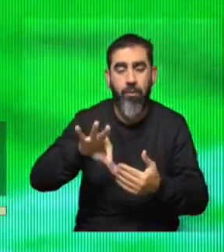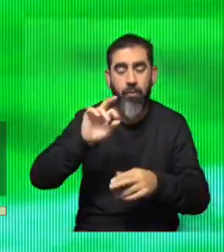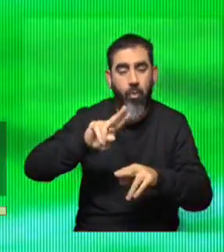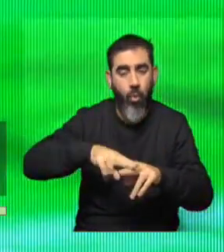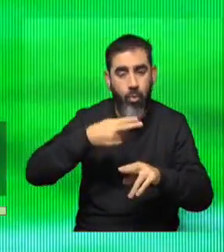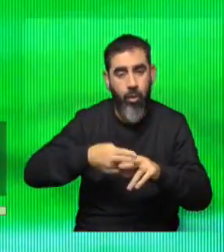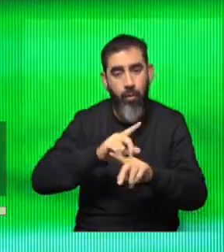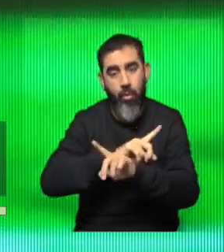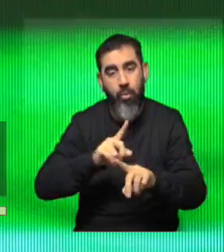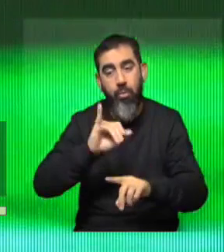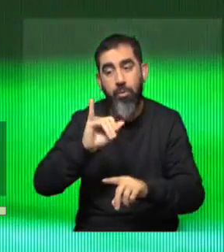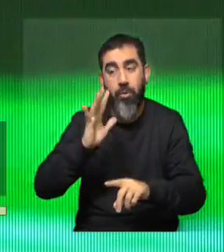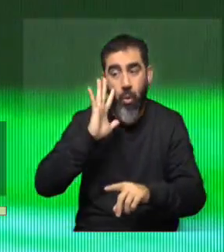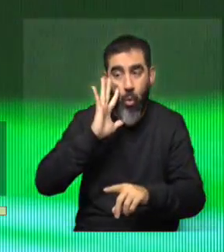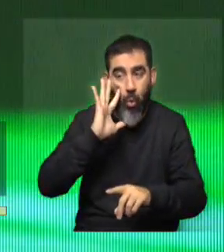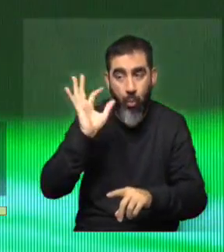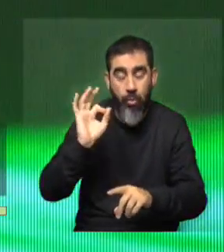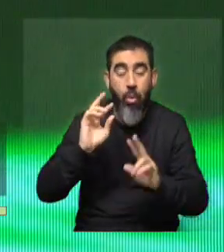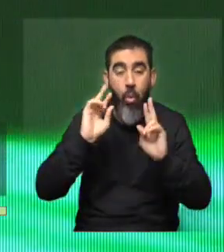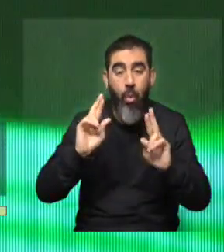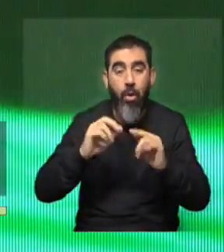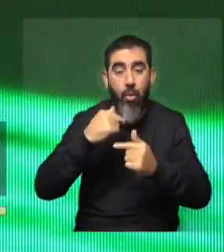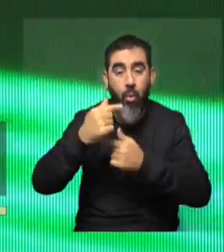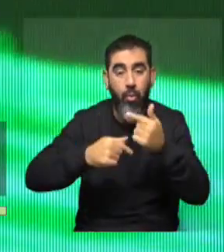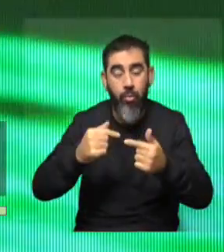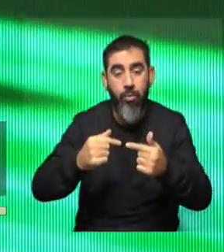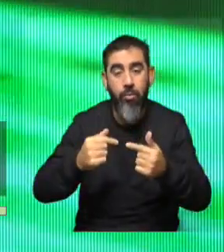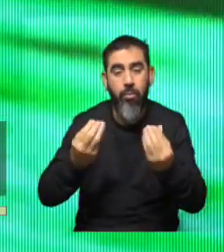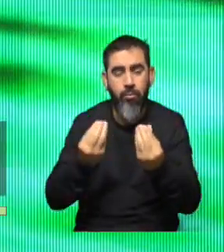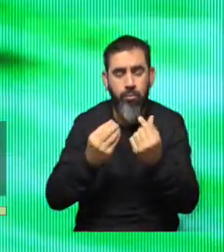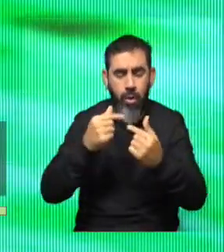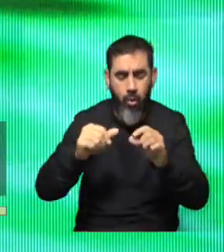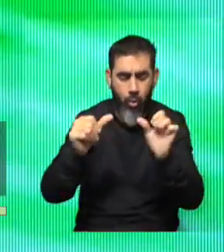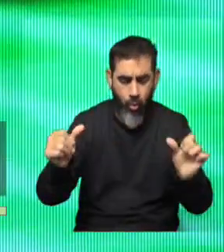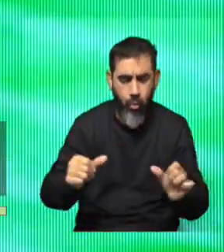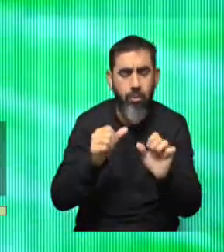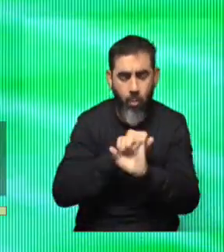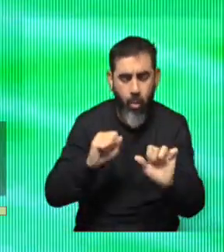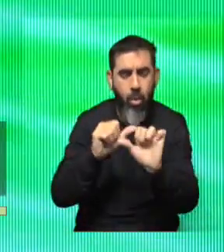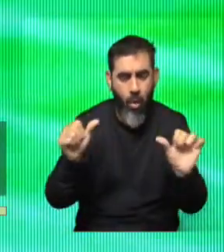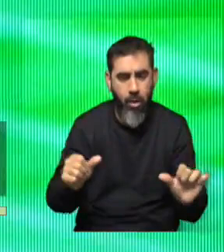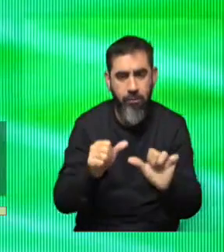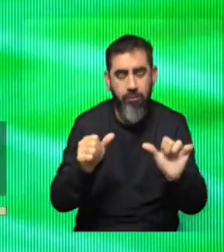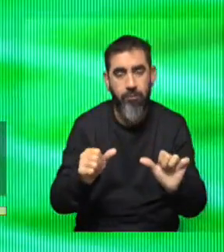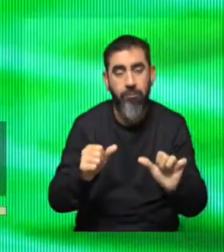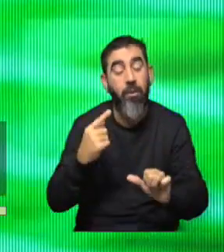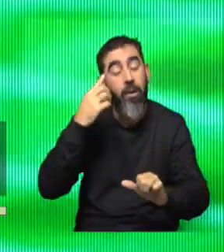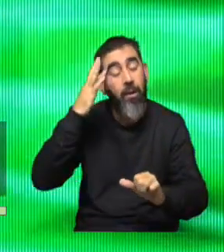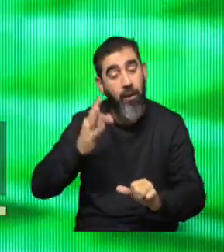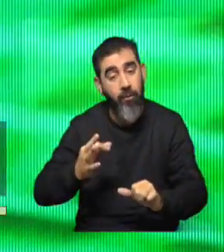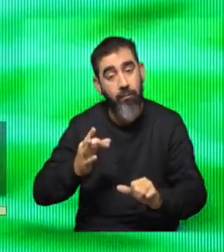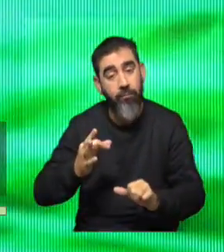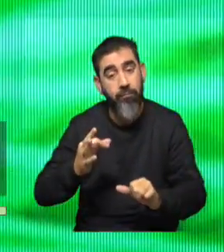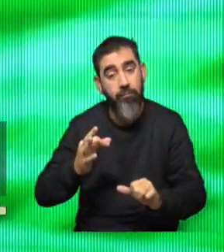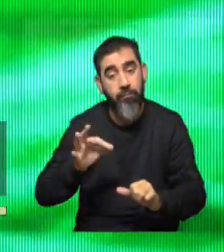o no Si me dan la oportunidad Ojalá yo pudiera seguir porque hay muchas cosas para hacer y yo pienso que cuando uno